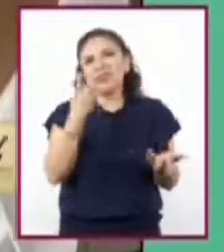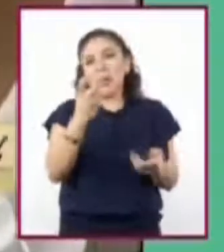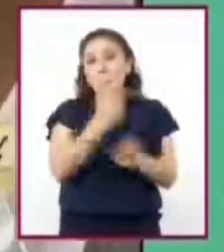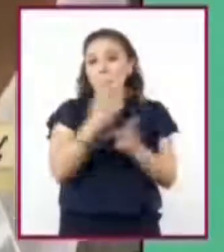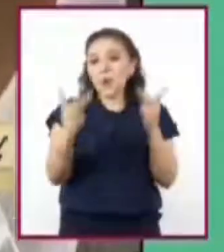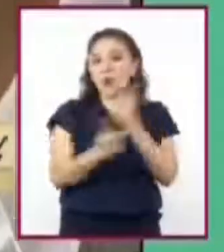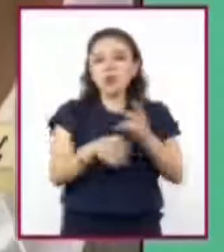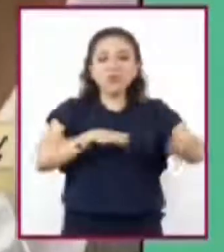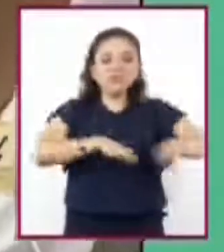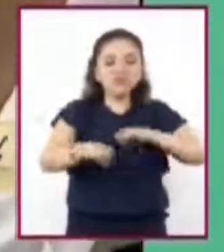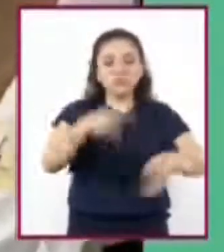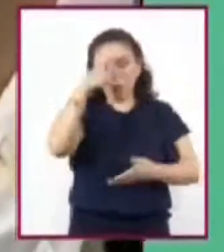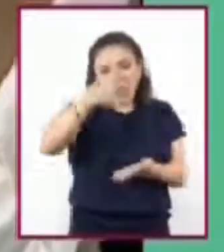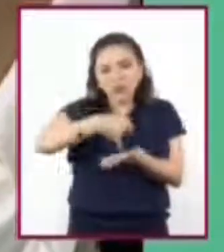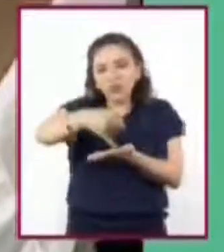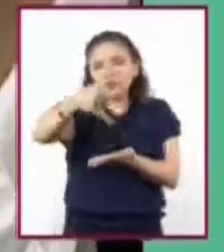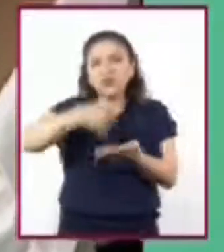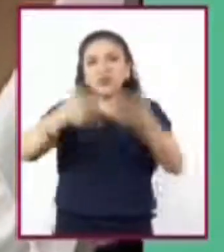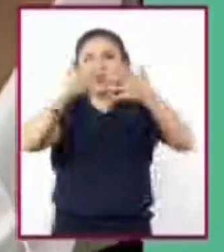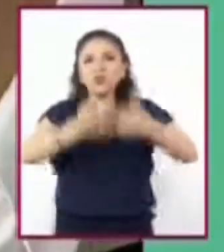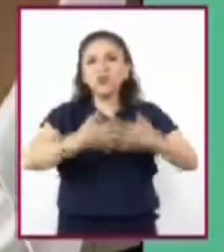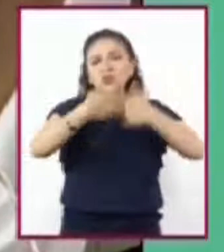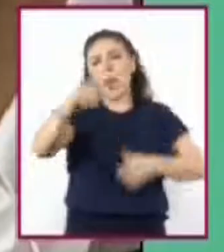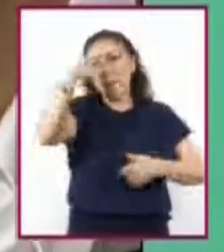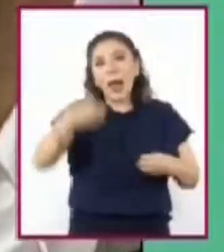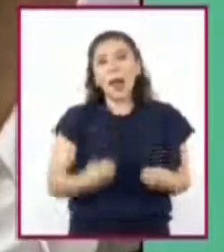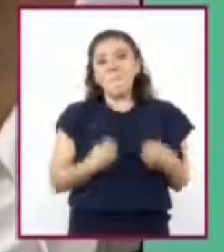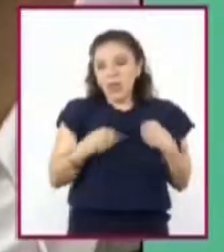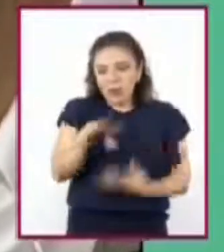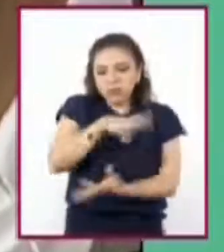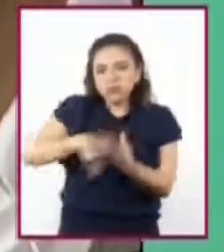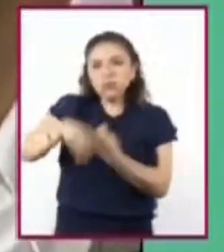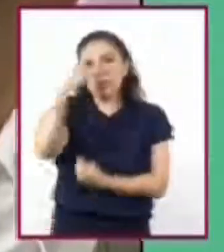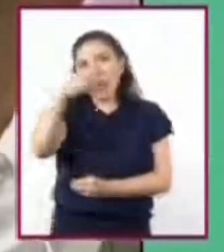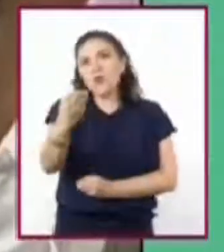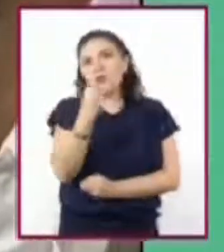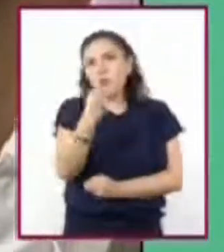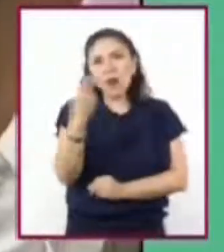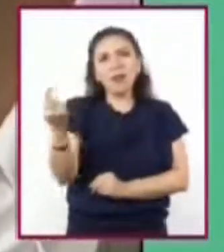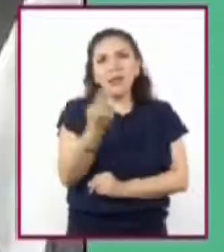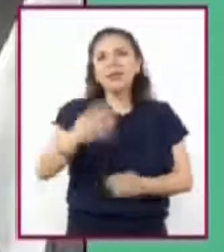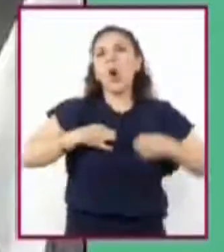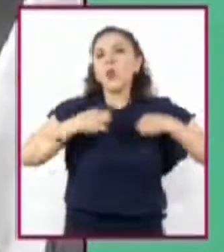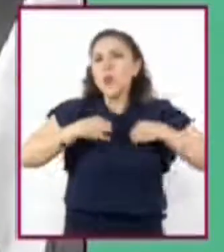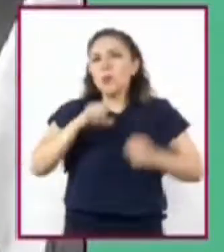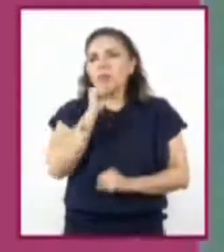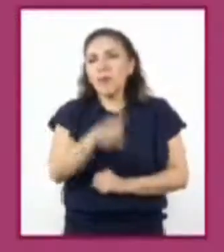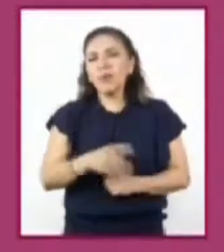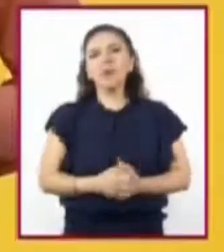productos agrícolas para vivir ellos mismos, para comer, ropa.